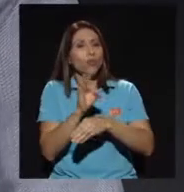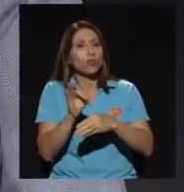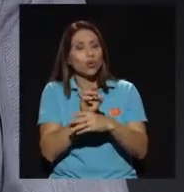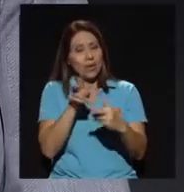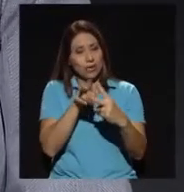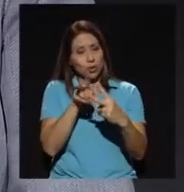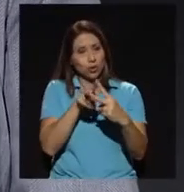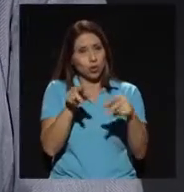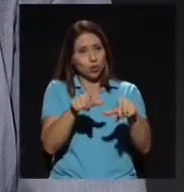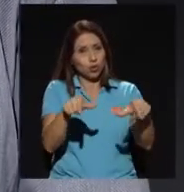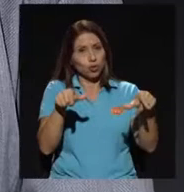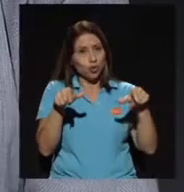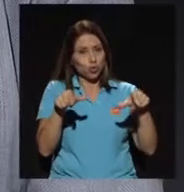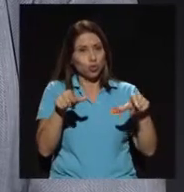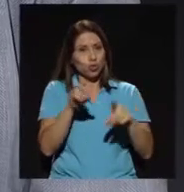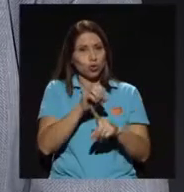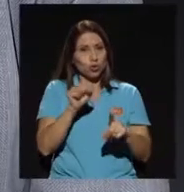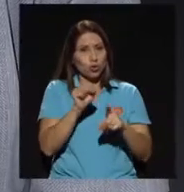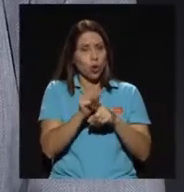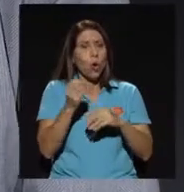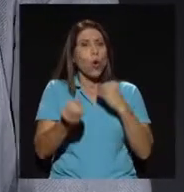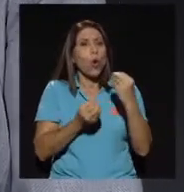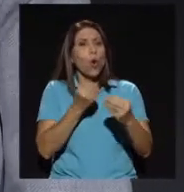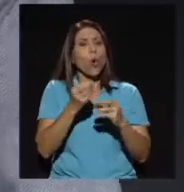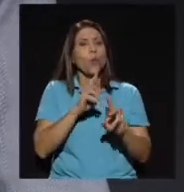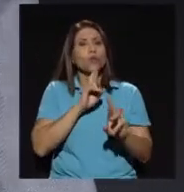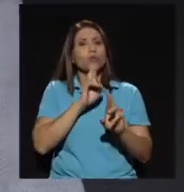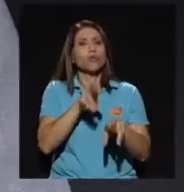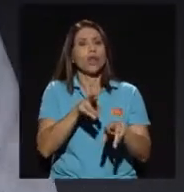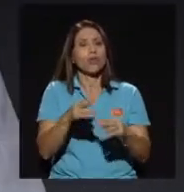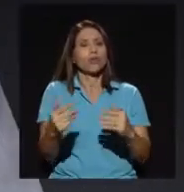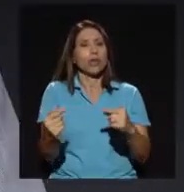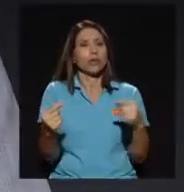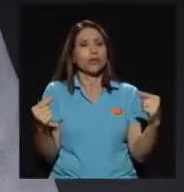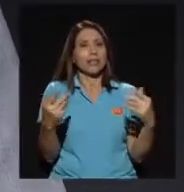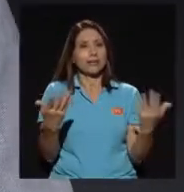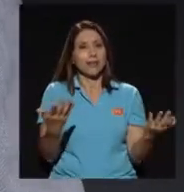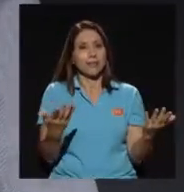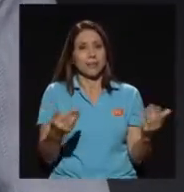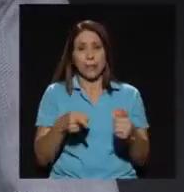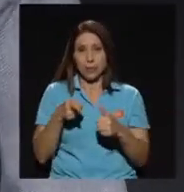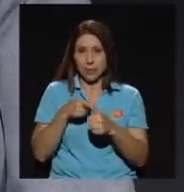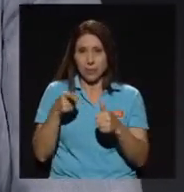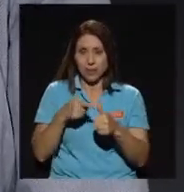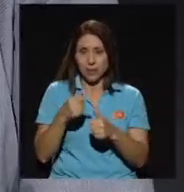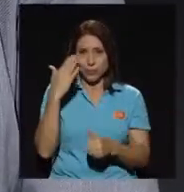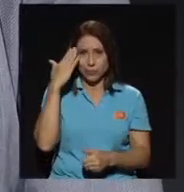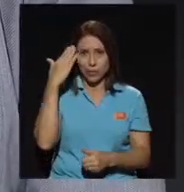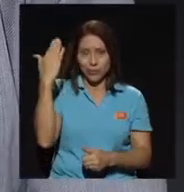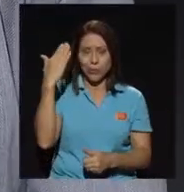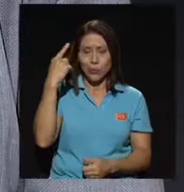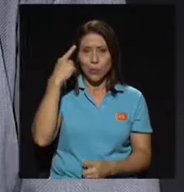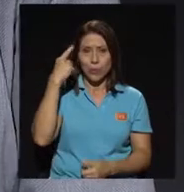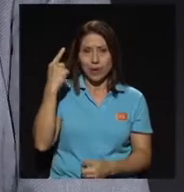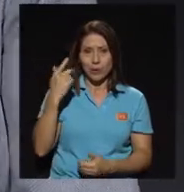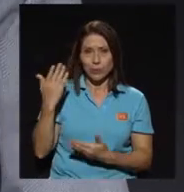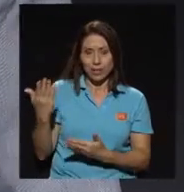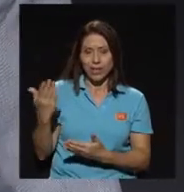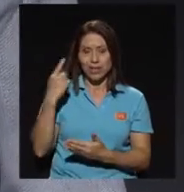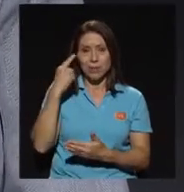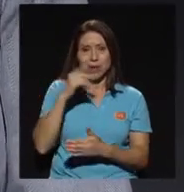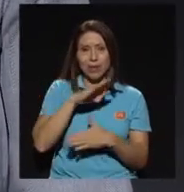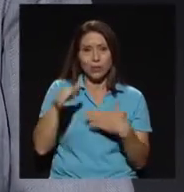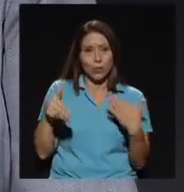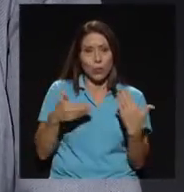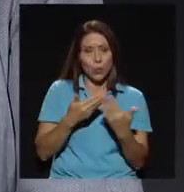y cómo los resultados se contrastan? Bueno, primero un saludo muy cordial para usted y para toda